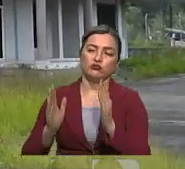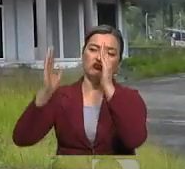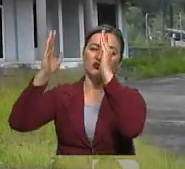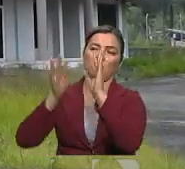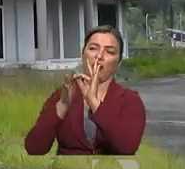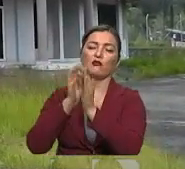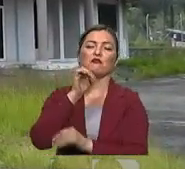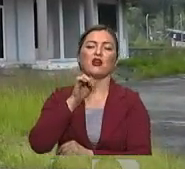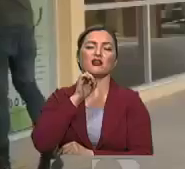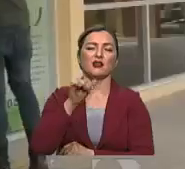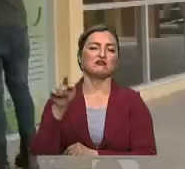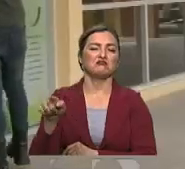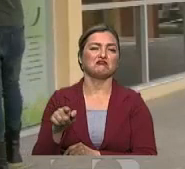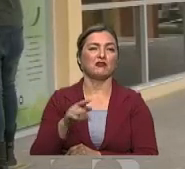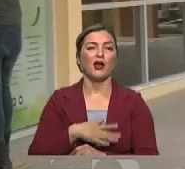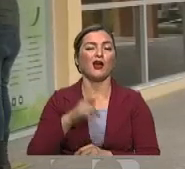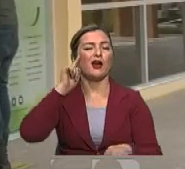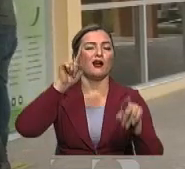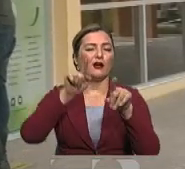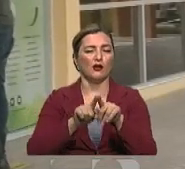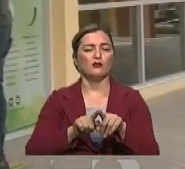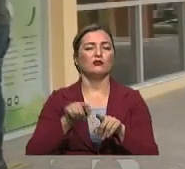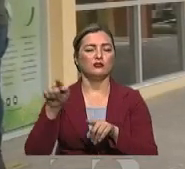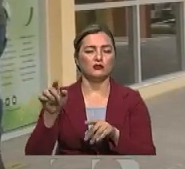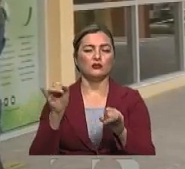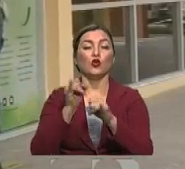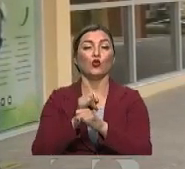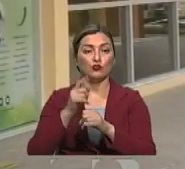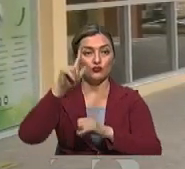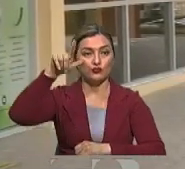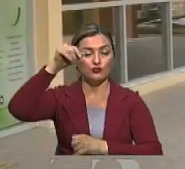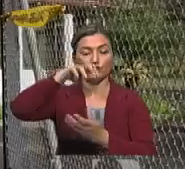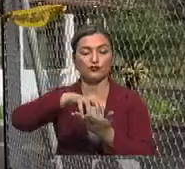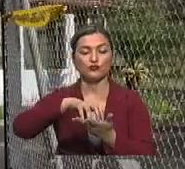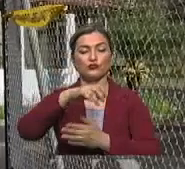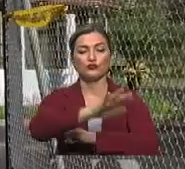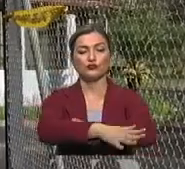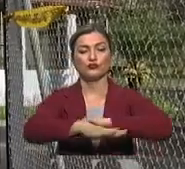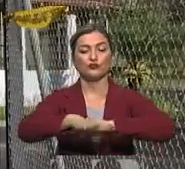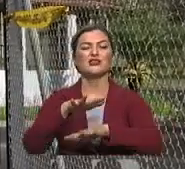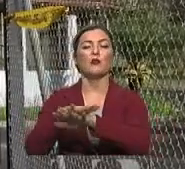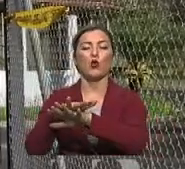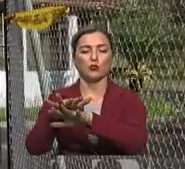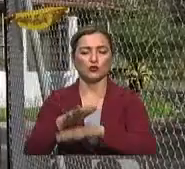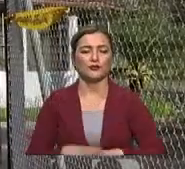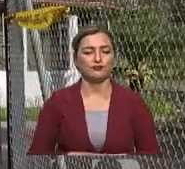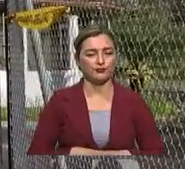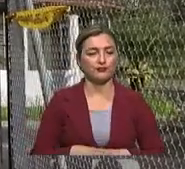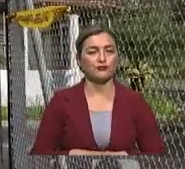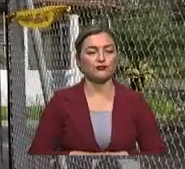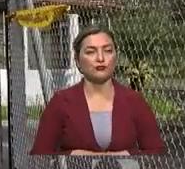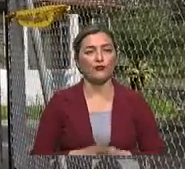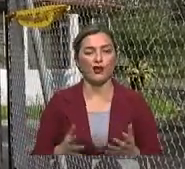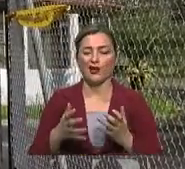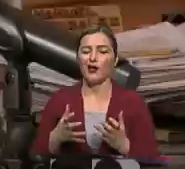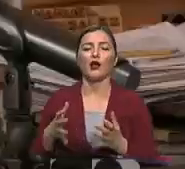hace que hasta la fecha no se haya concretado un acuerdo entre esa entidad y el gobierno provincial de Zamora Chinchipe, dependencia que aspira a